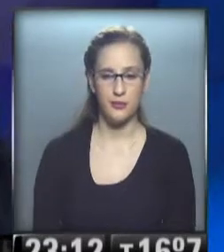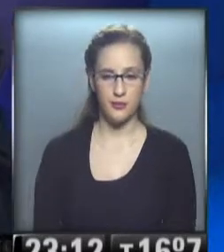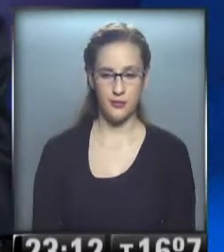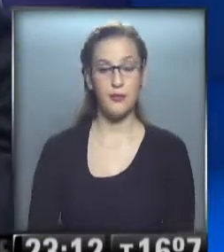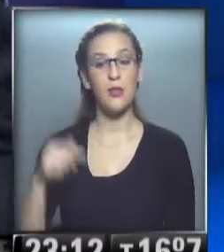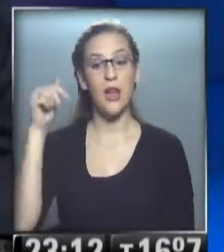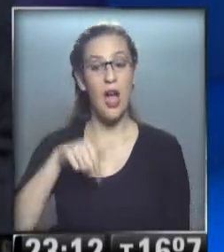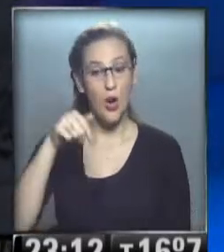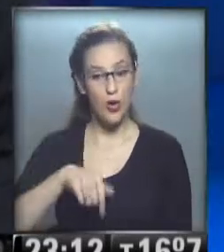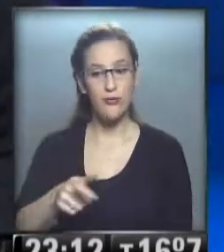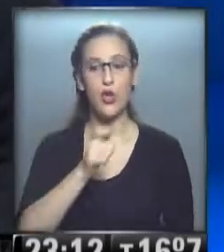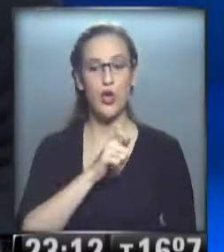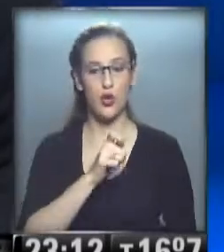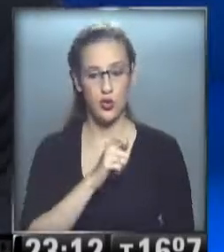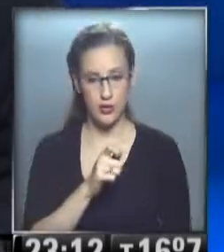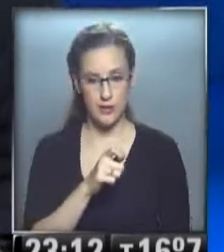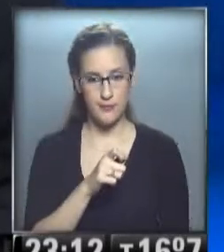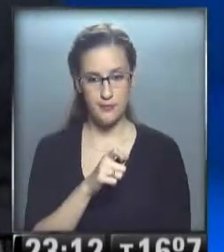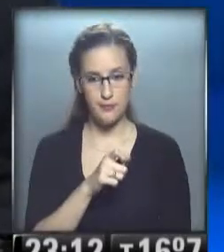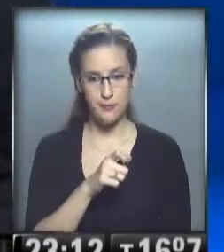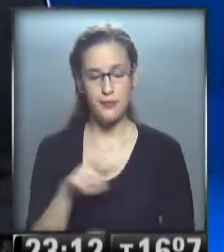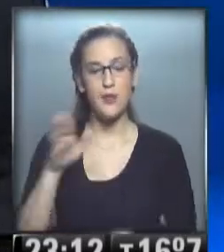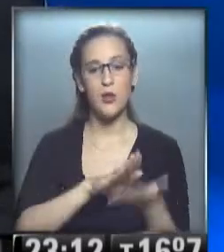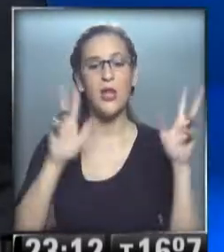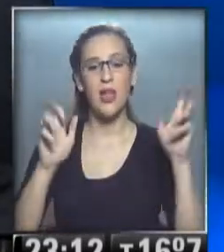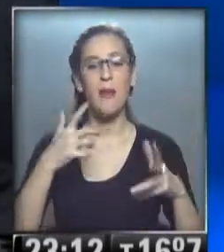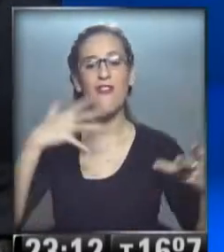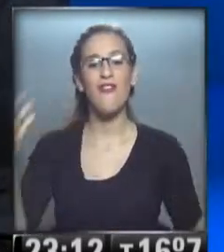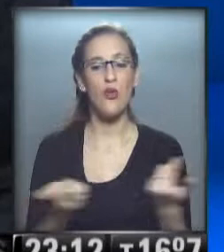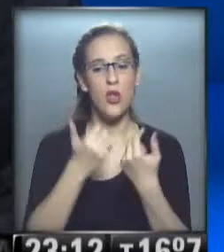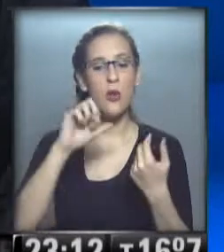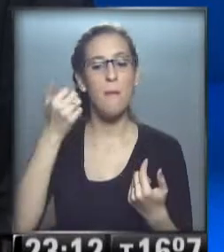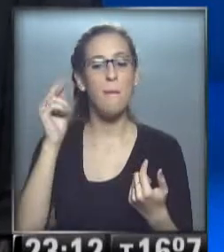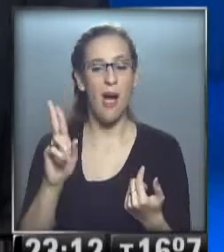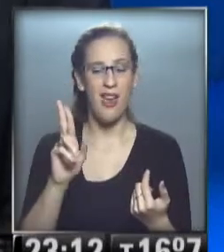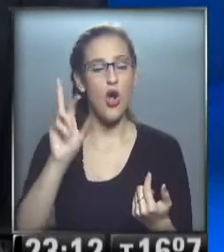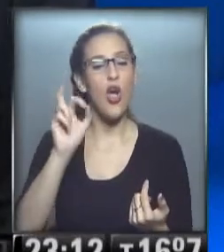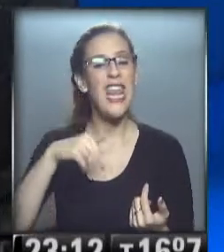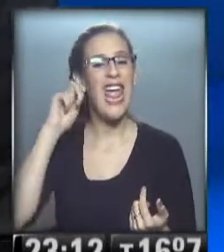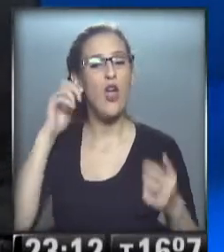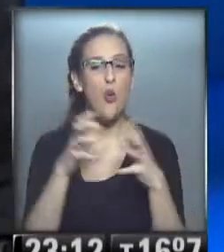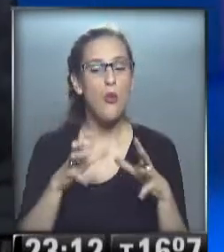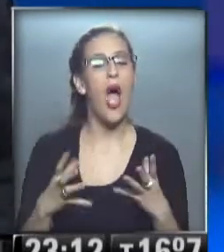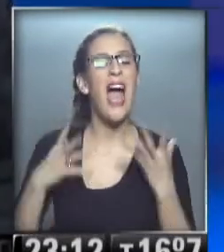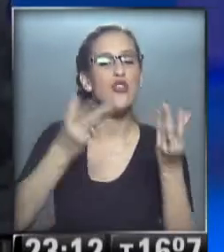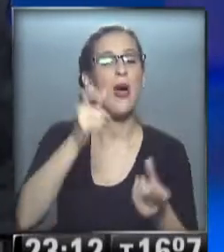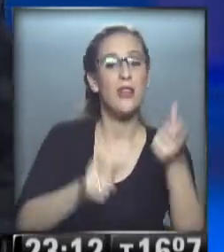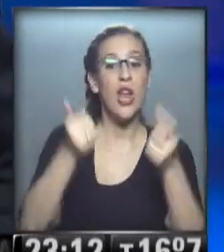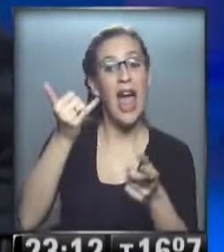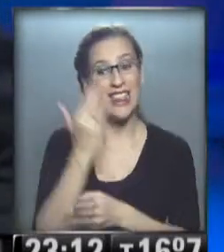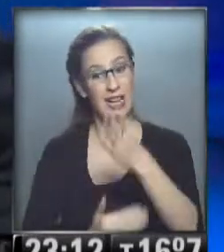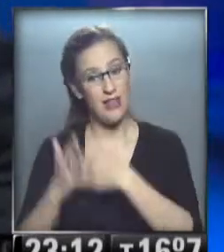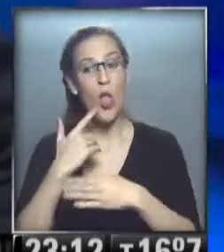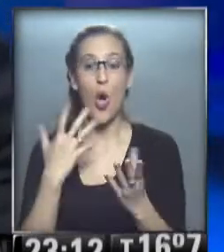Vamos ahora a compartir una nota con ustedes que tiene que ver con la Fundación PAR, una ONG que se ocupa de ayudar a personas con discapacidad a